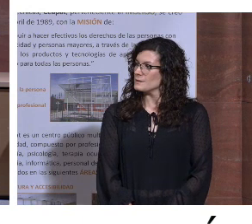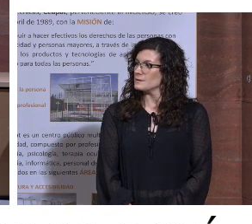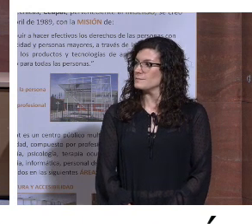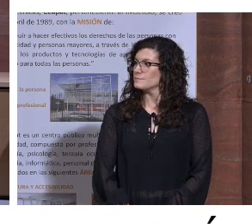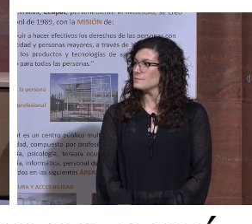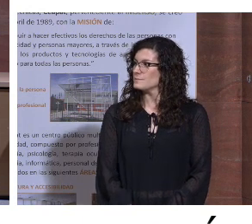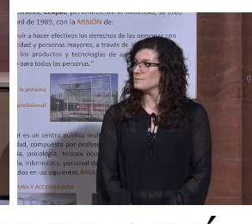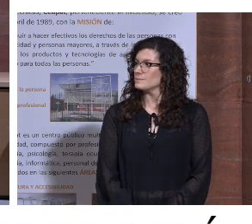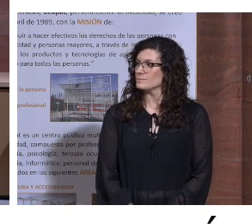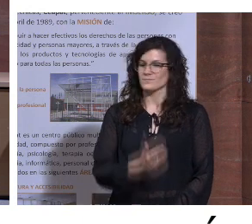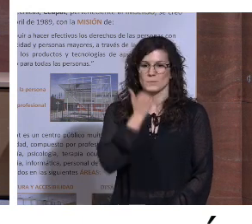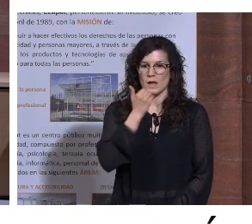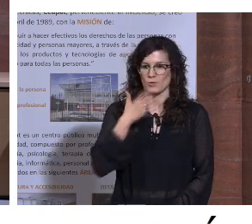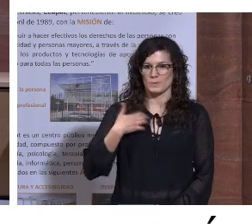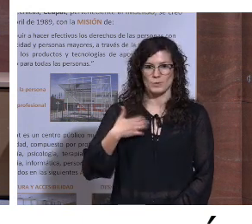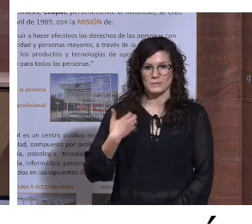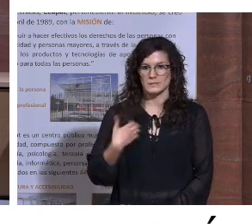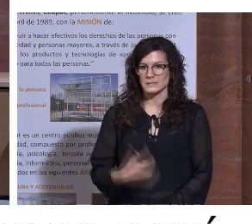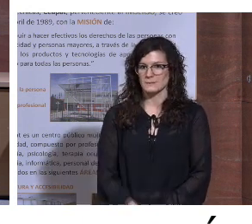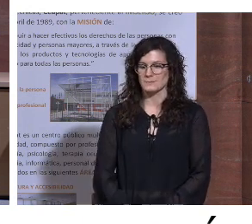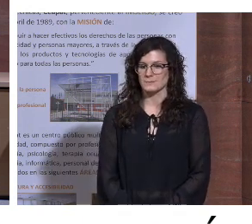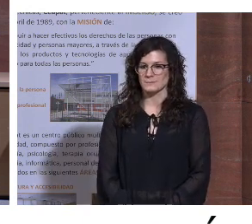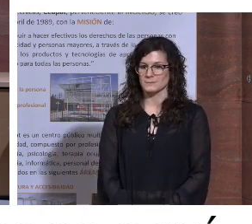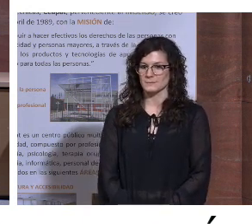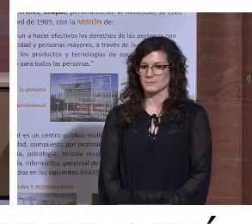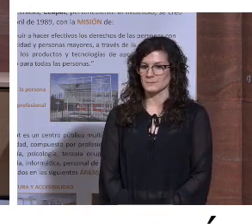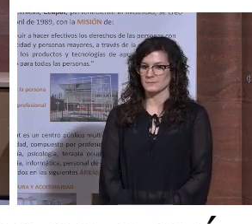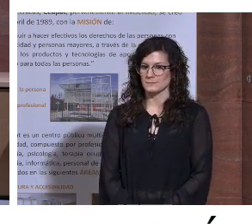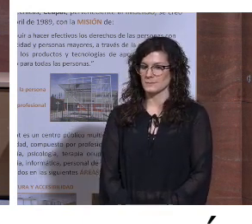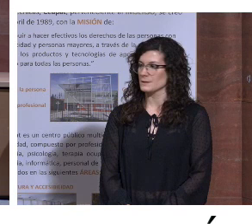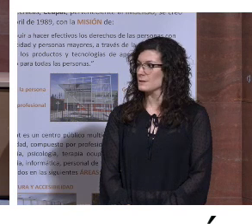Es que tengo algo que me molesta aquí, que tampoco...